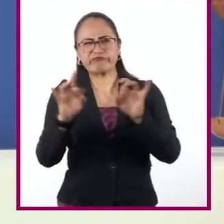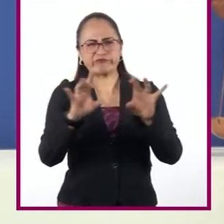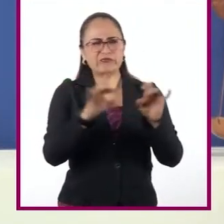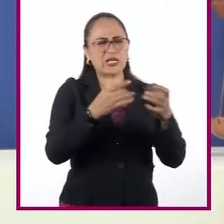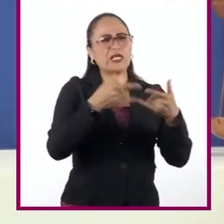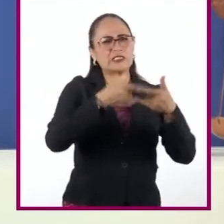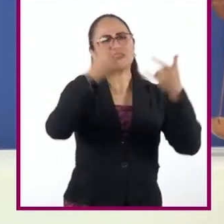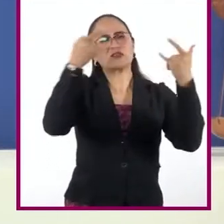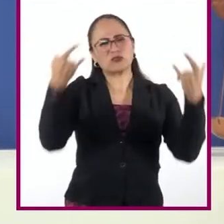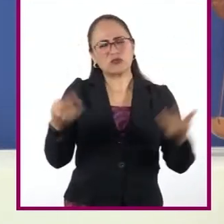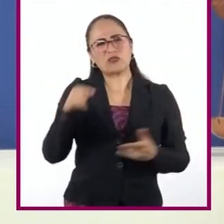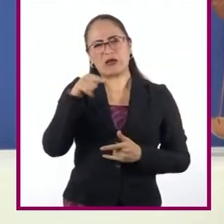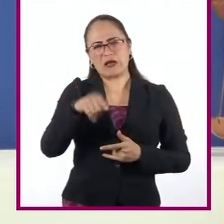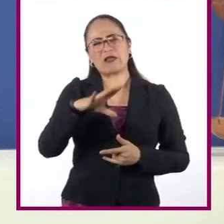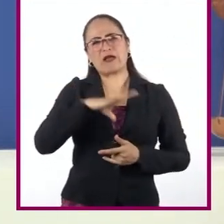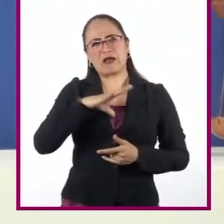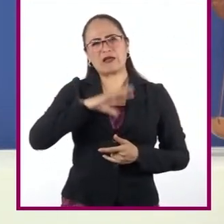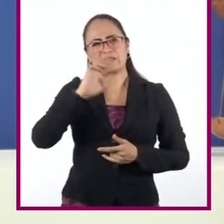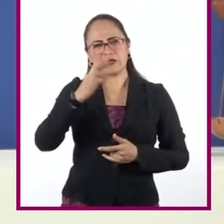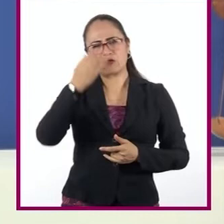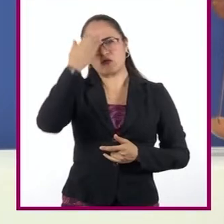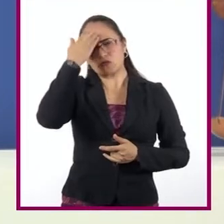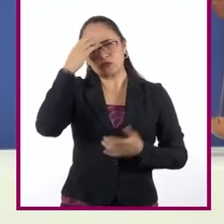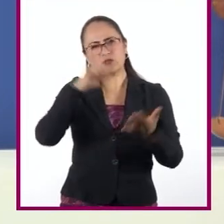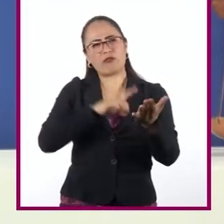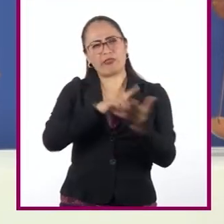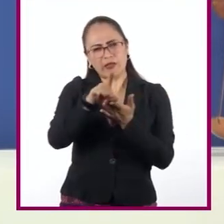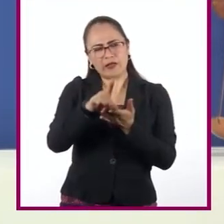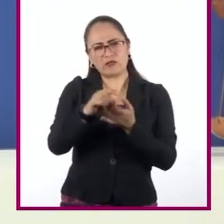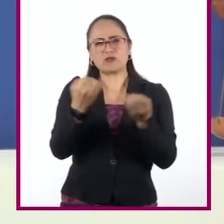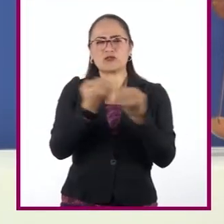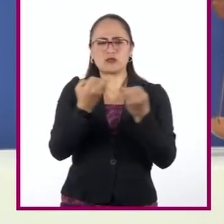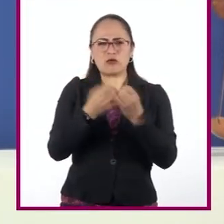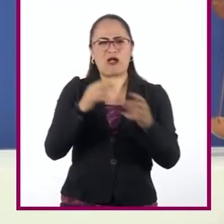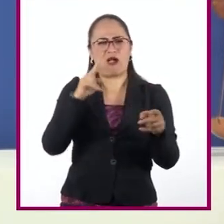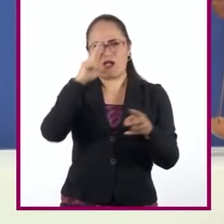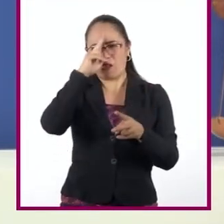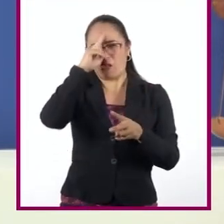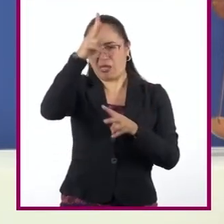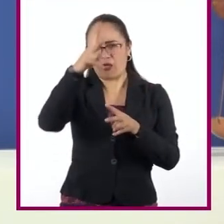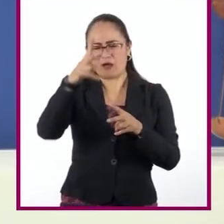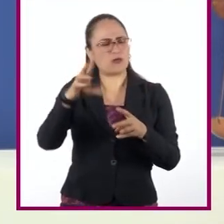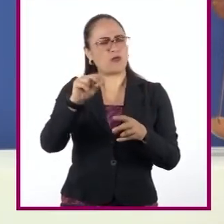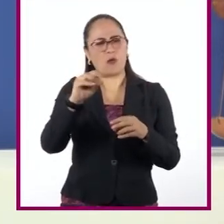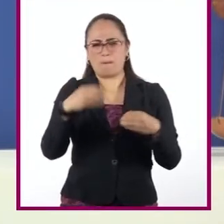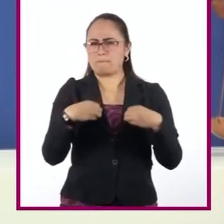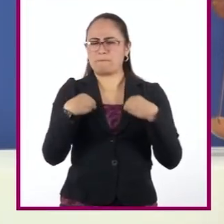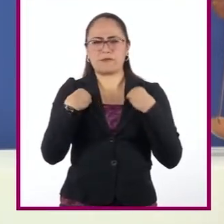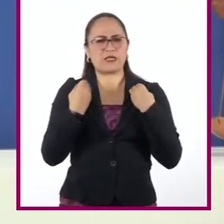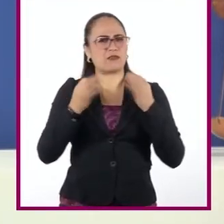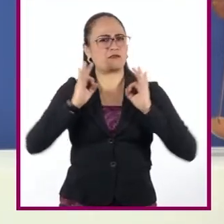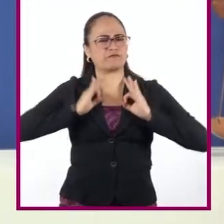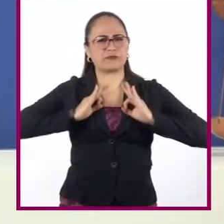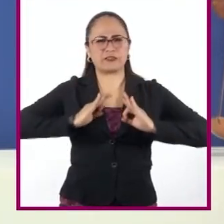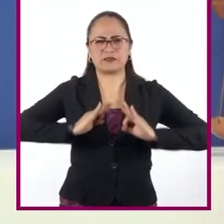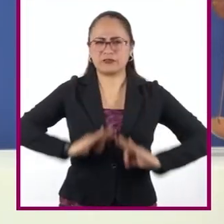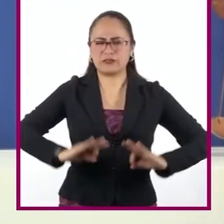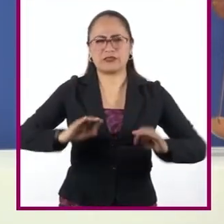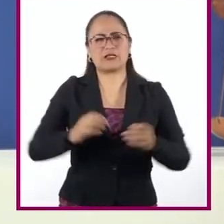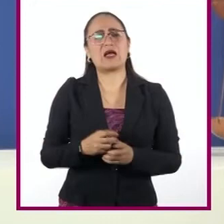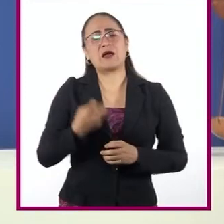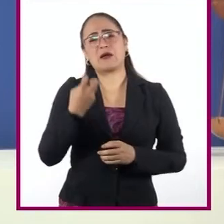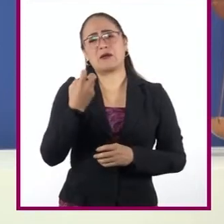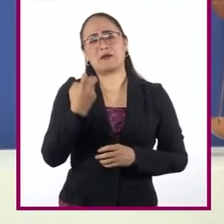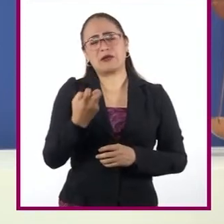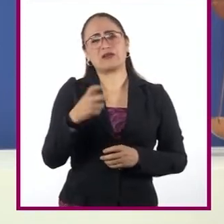el reconocimiento de los derechos y una vida libre de violencia. Esto sucede porque en ocasiones